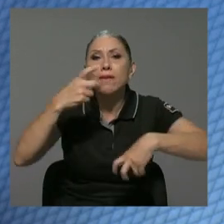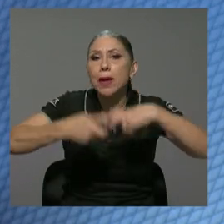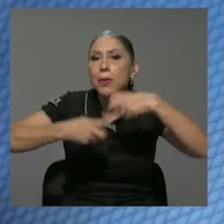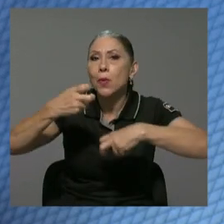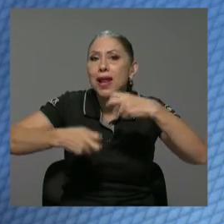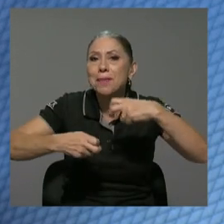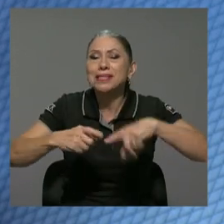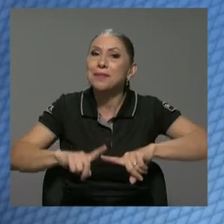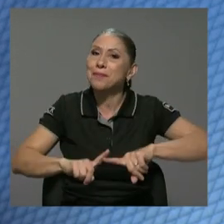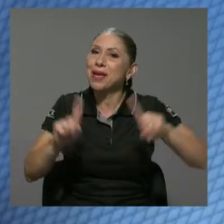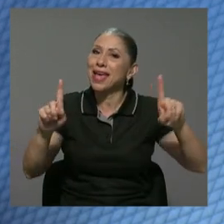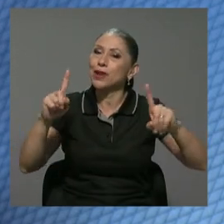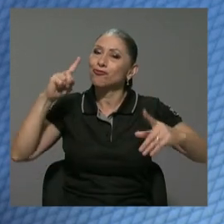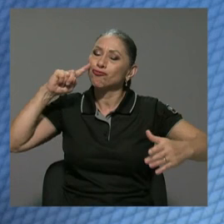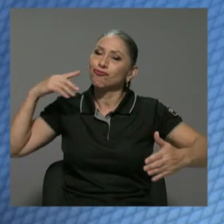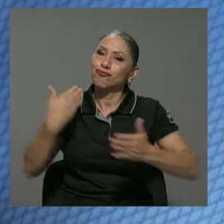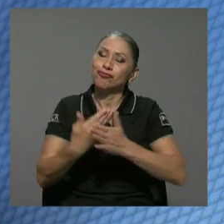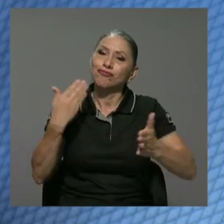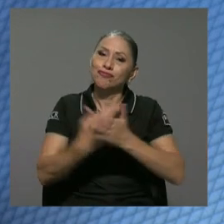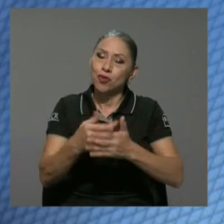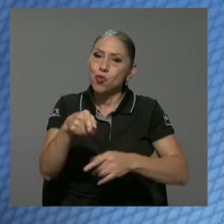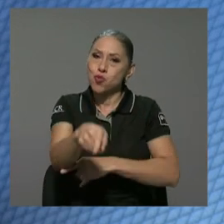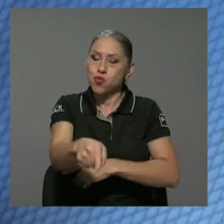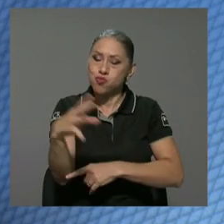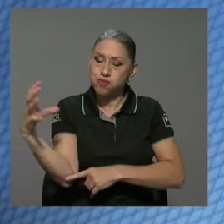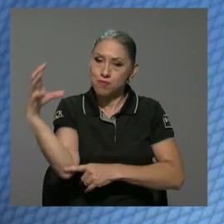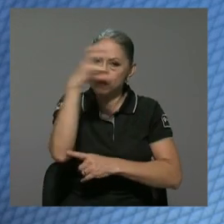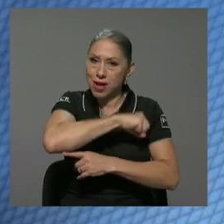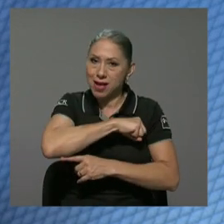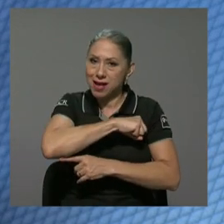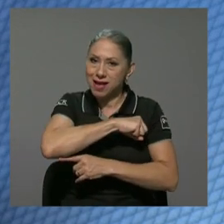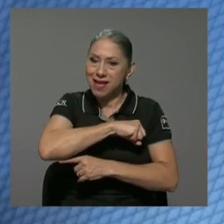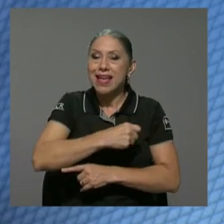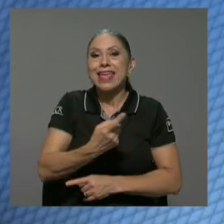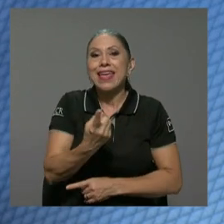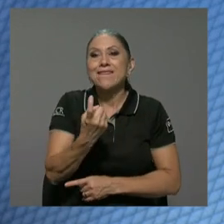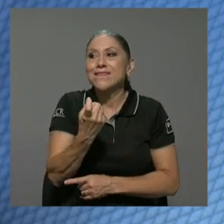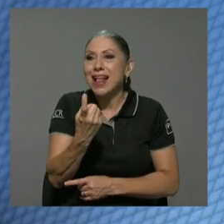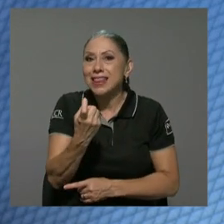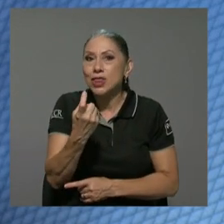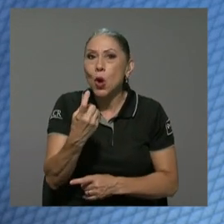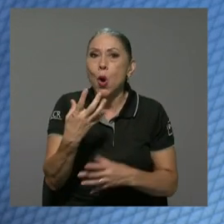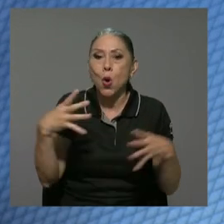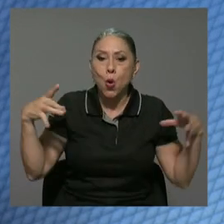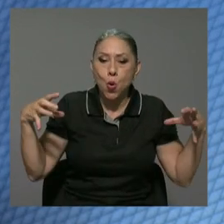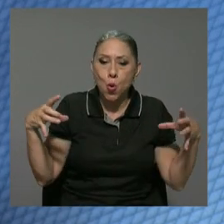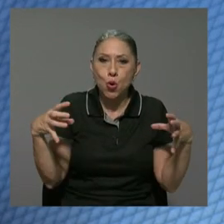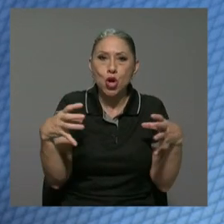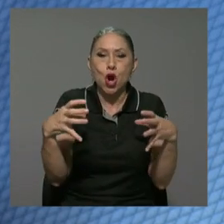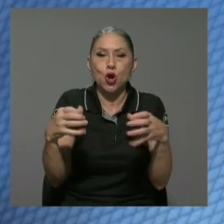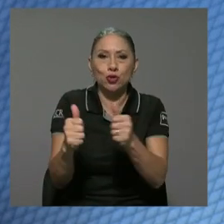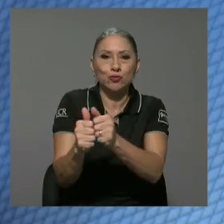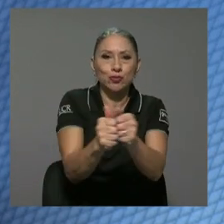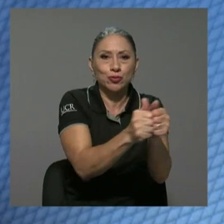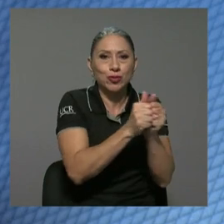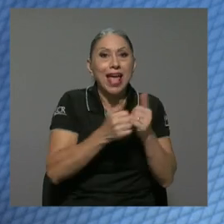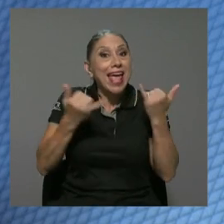muy evidente que nos faltó probablemente esta unión que en este momento se está dando por